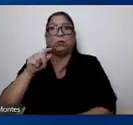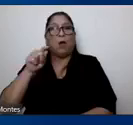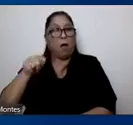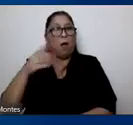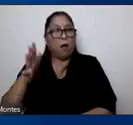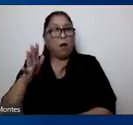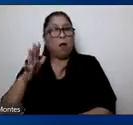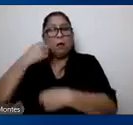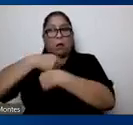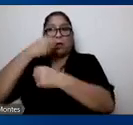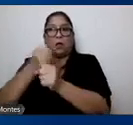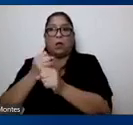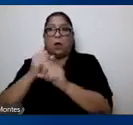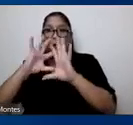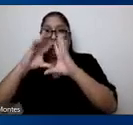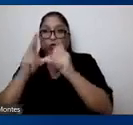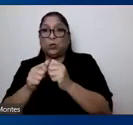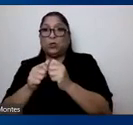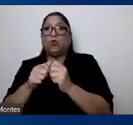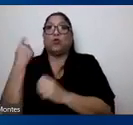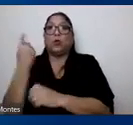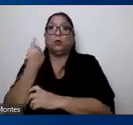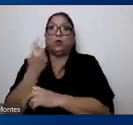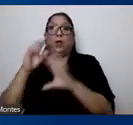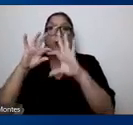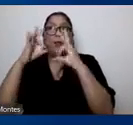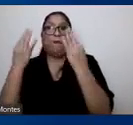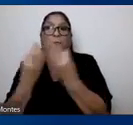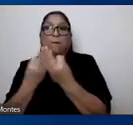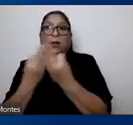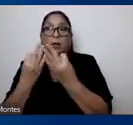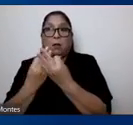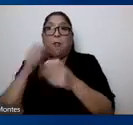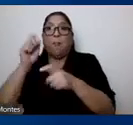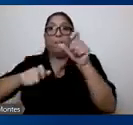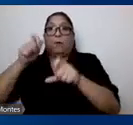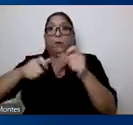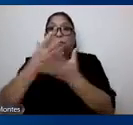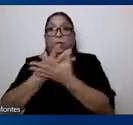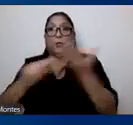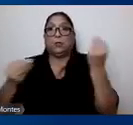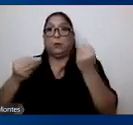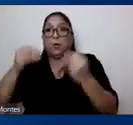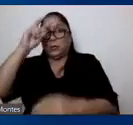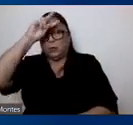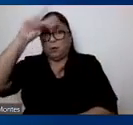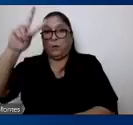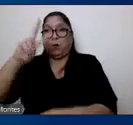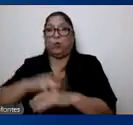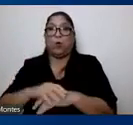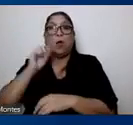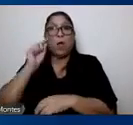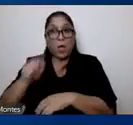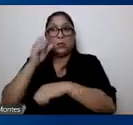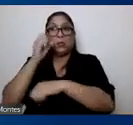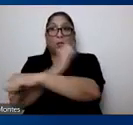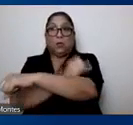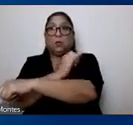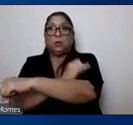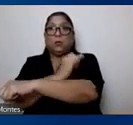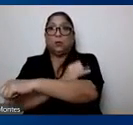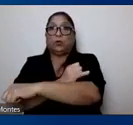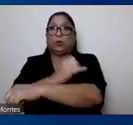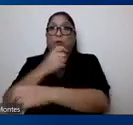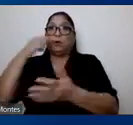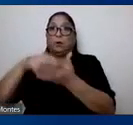que es la Asociación Nacional de Familiares de Secuestrados, Detenidos y Desaparecidos del Perú, ANFASEP, una institución que a la